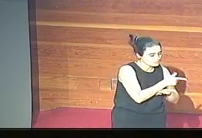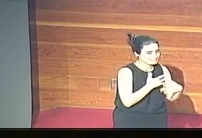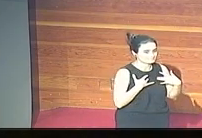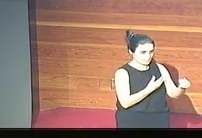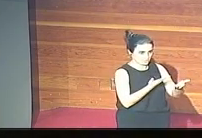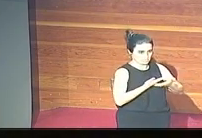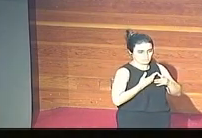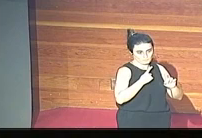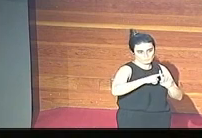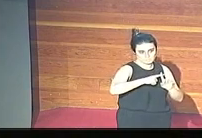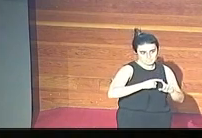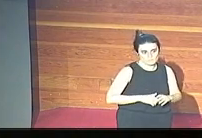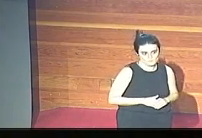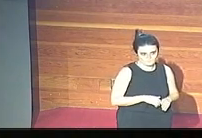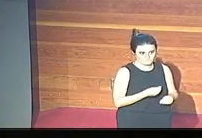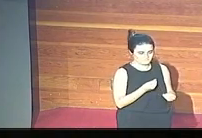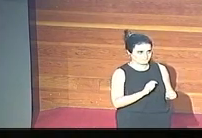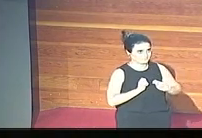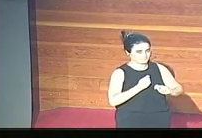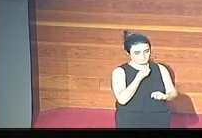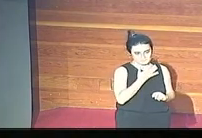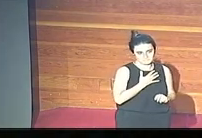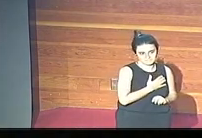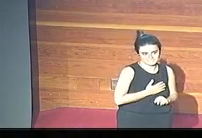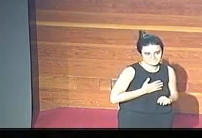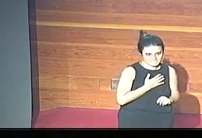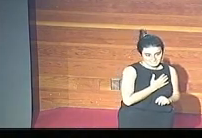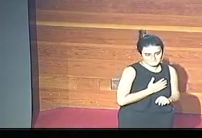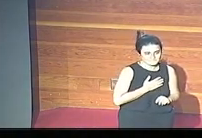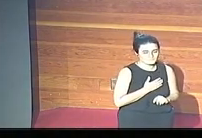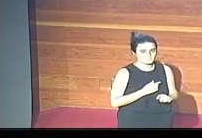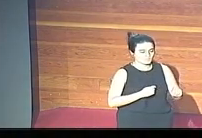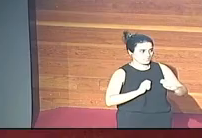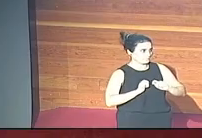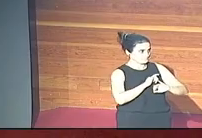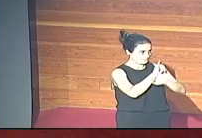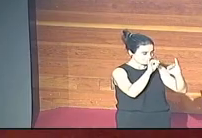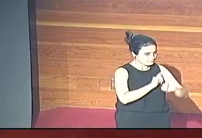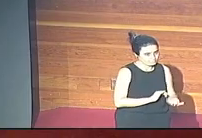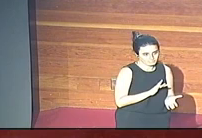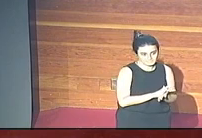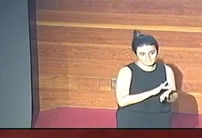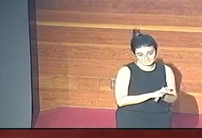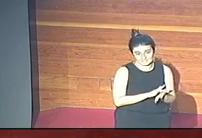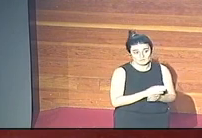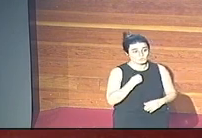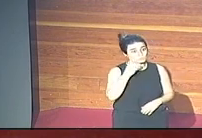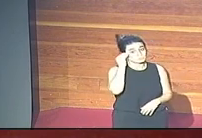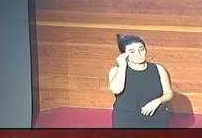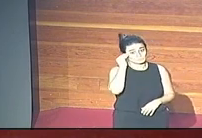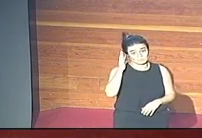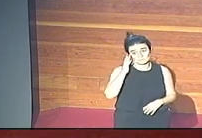nos da bienestar nos produce bueno pues paz y tranquilidad supongo que les pasaría